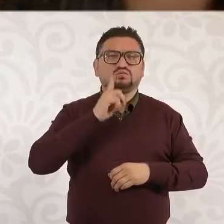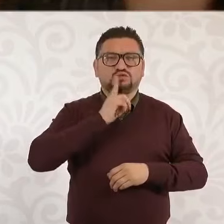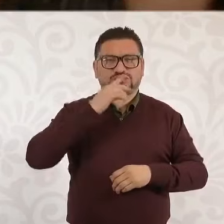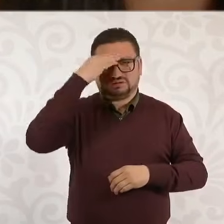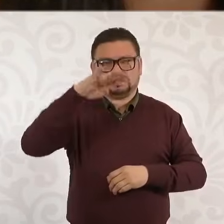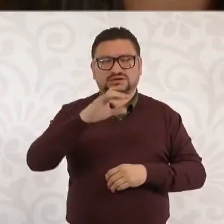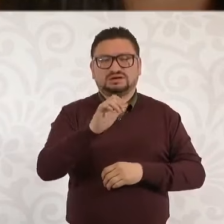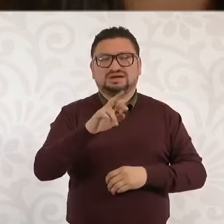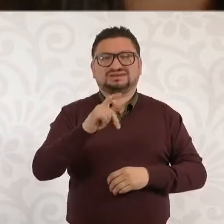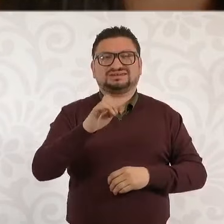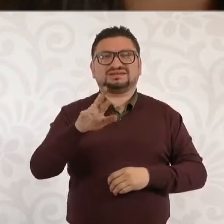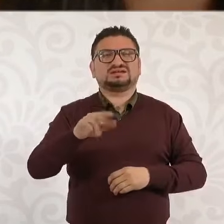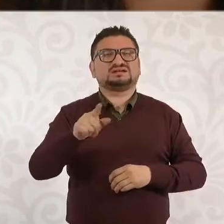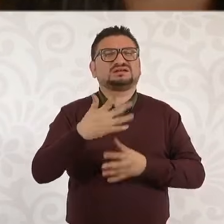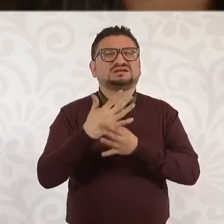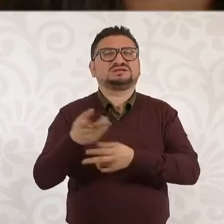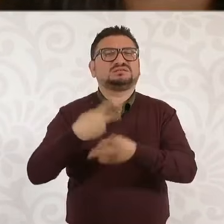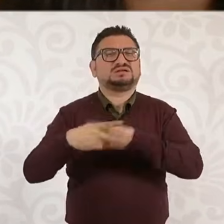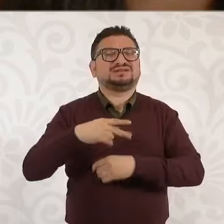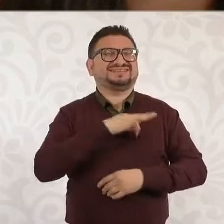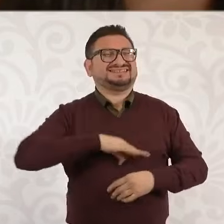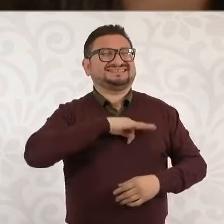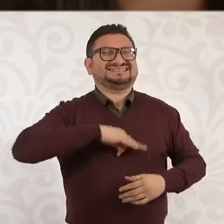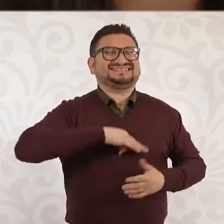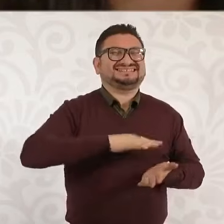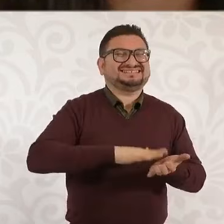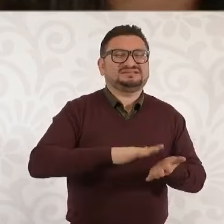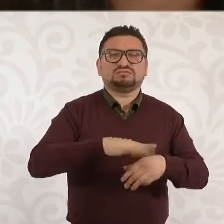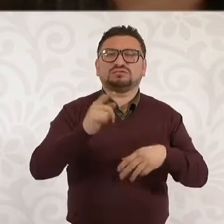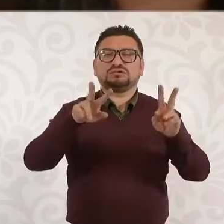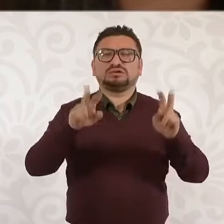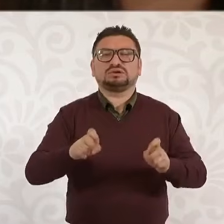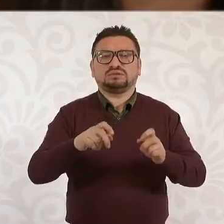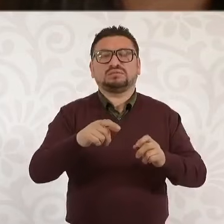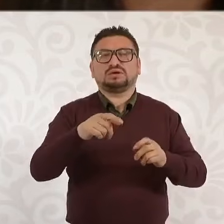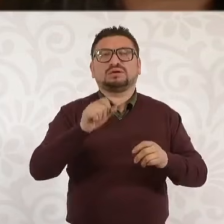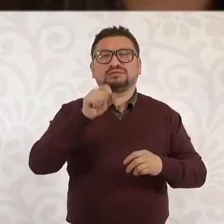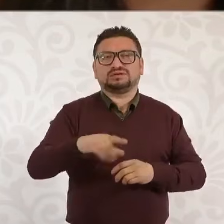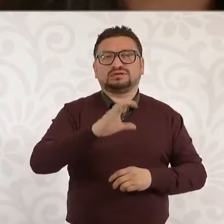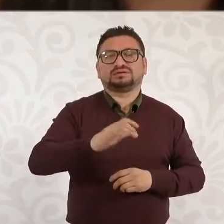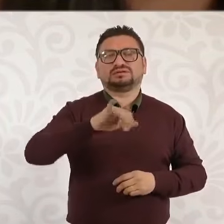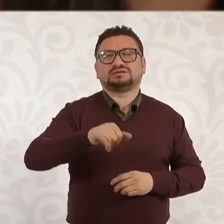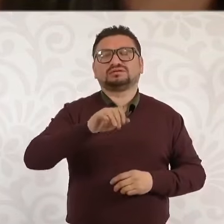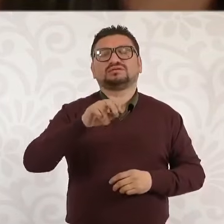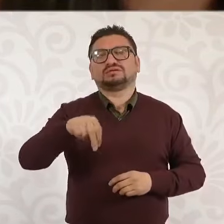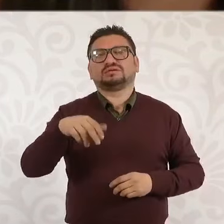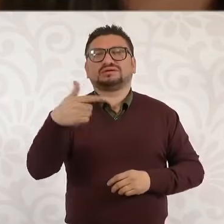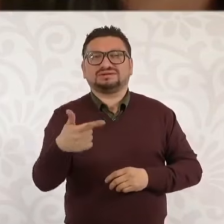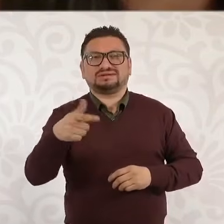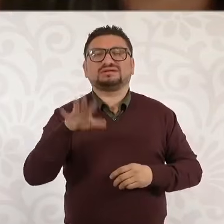pues señala que vinieron a felicitarlos por el tema del cártel Jalisco Nueva Generación, el abatimiento del